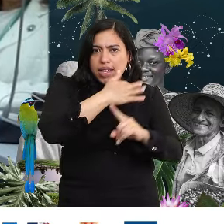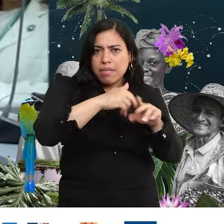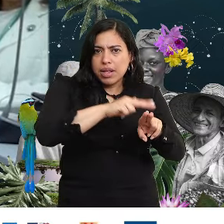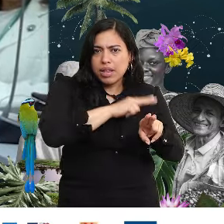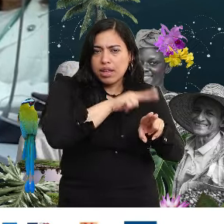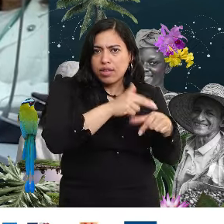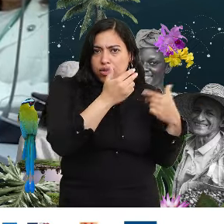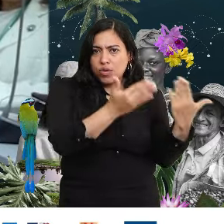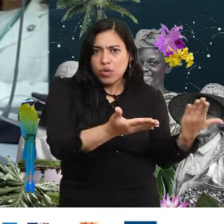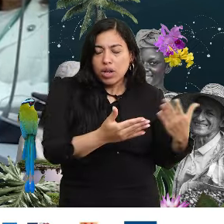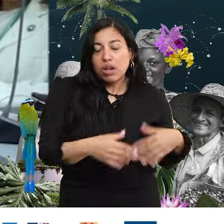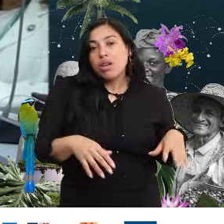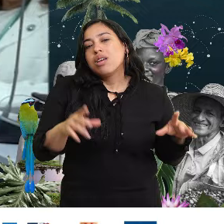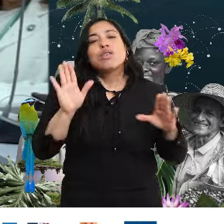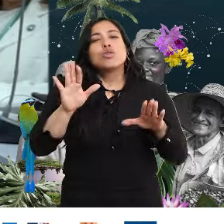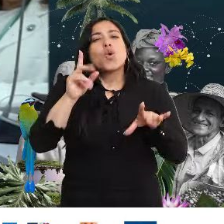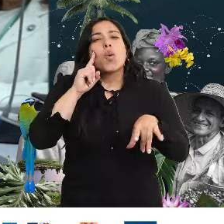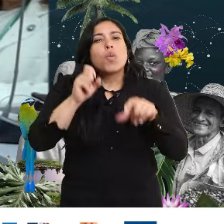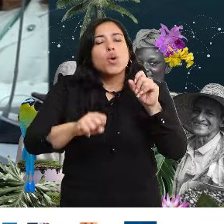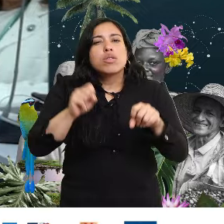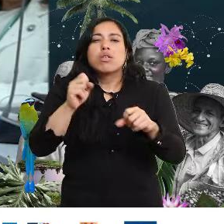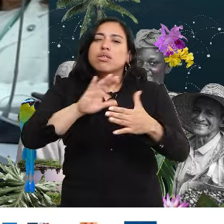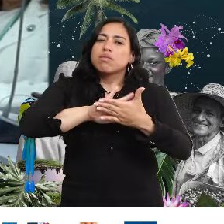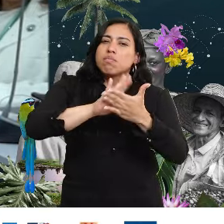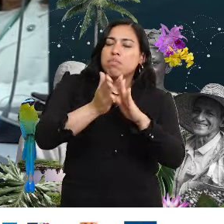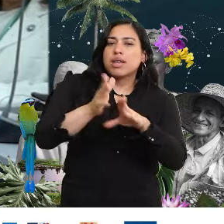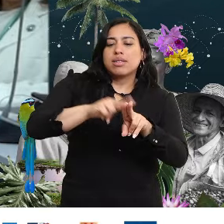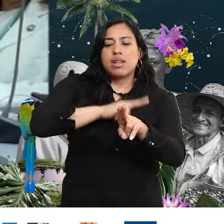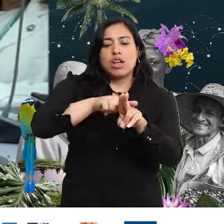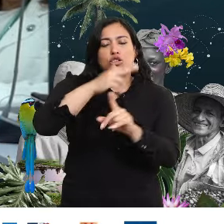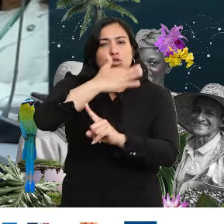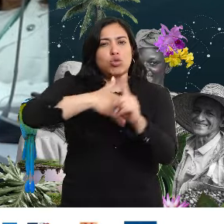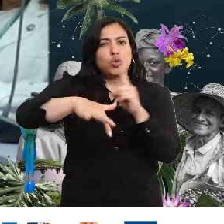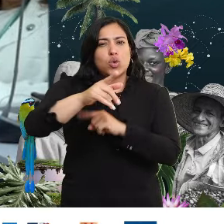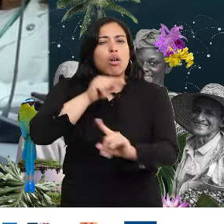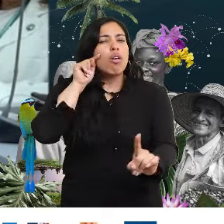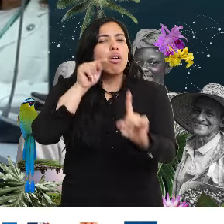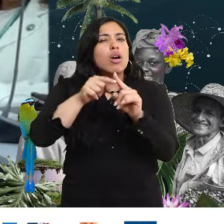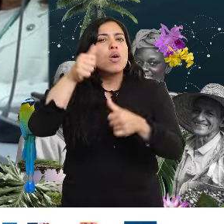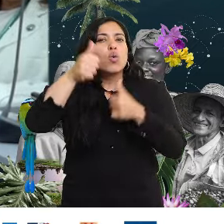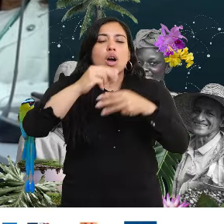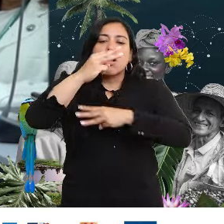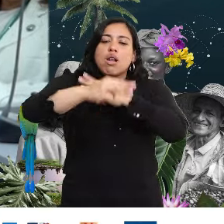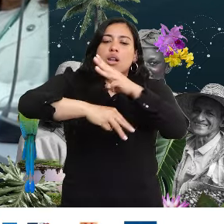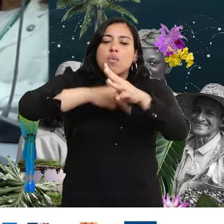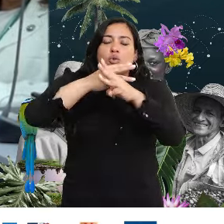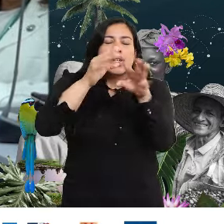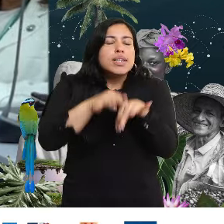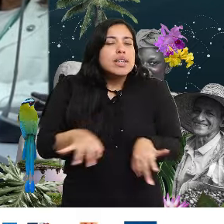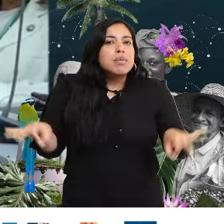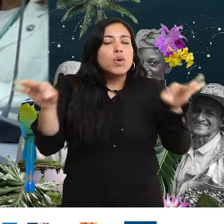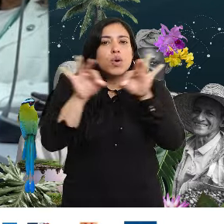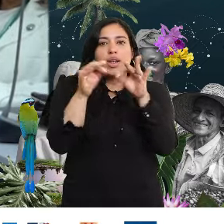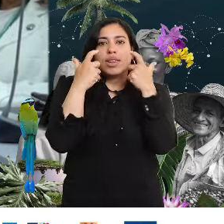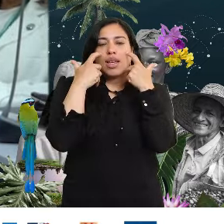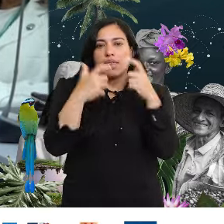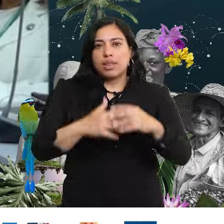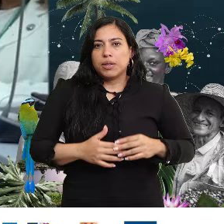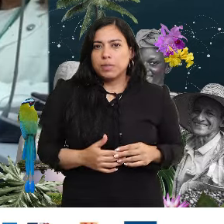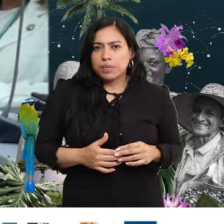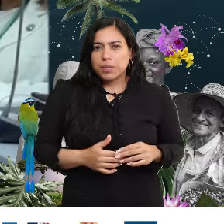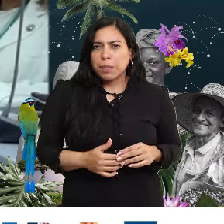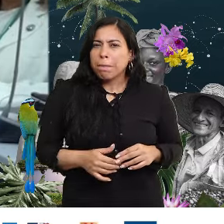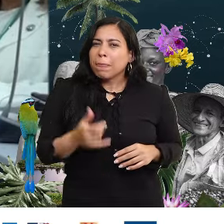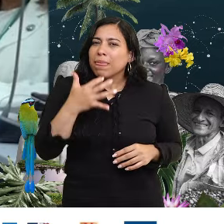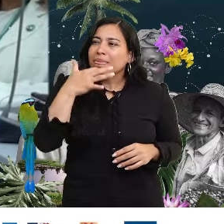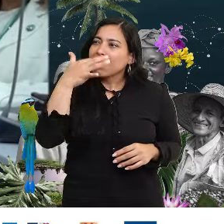Desde esa posibilidad de llamar a la paz con la naturaleza como un propósito mundial fundamental, crítico